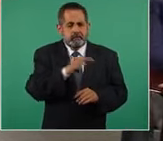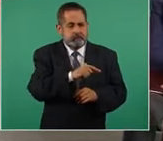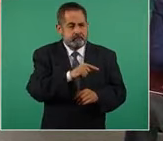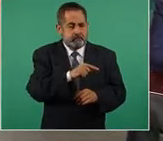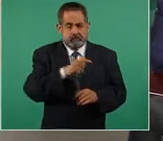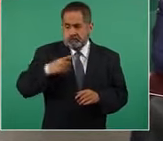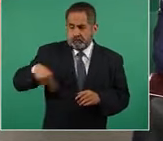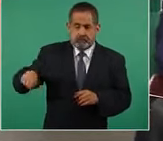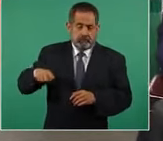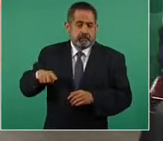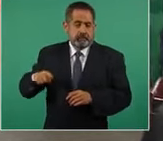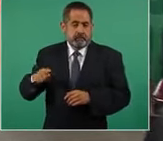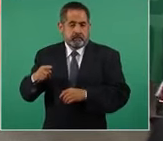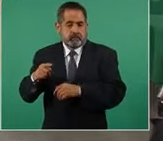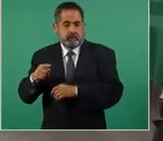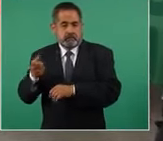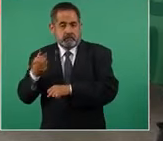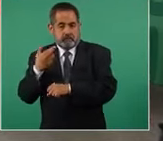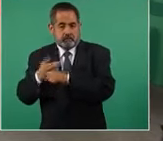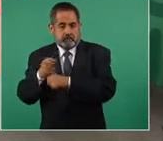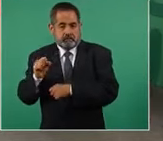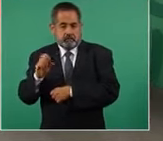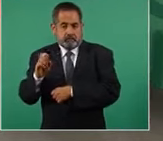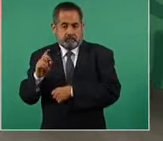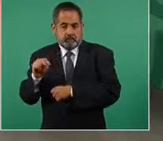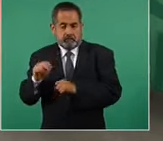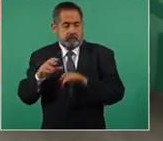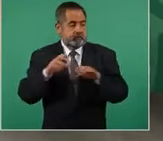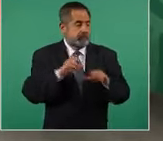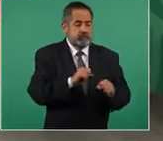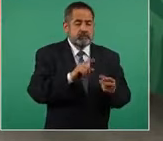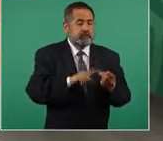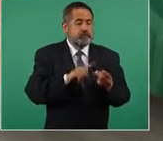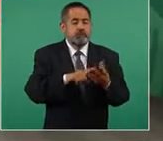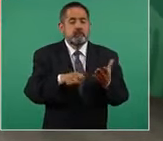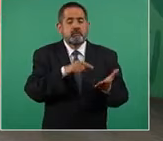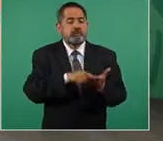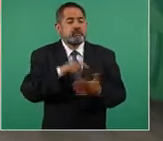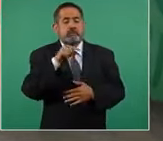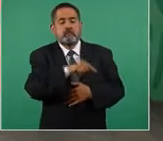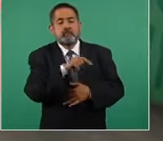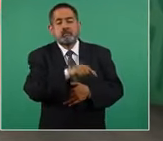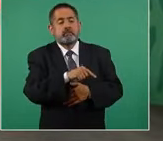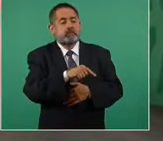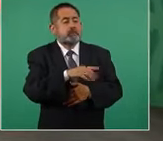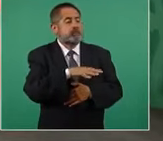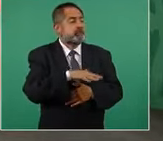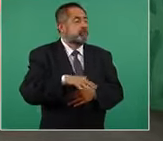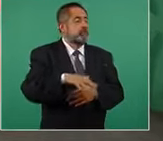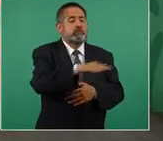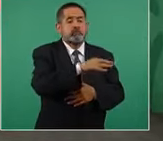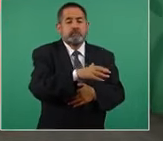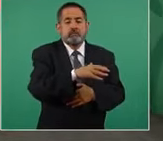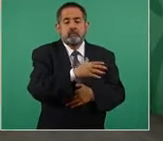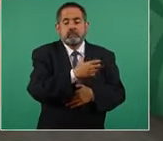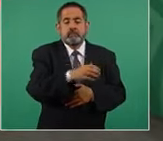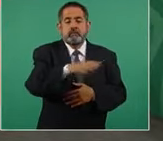actuación de la Secretaría de la Defensa en un campamento de